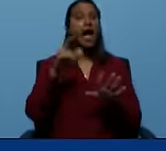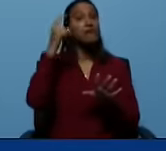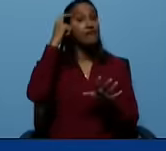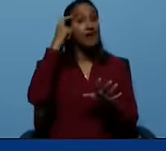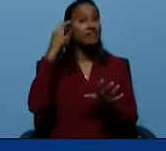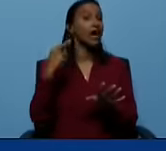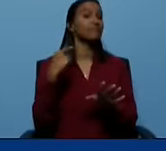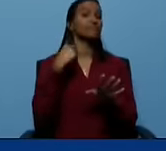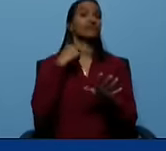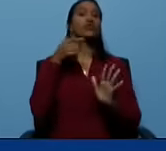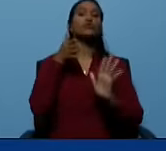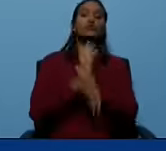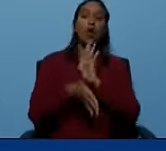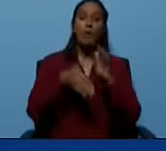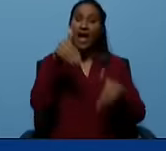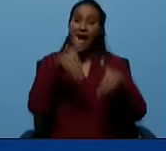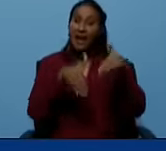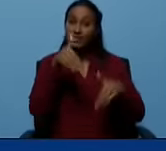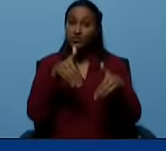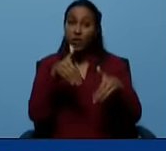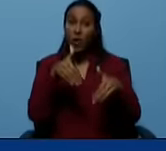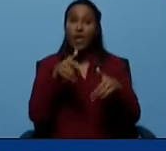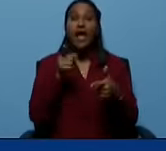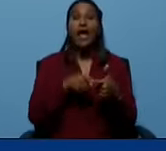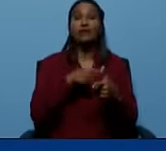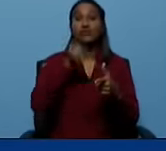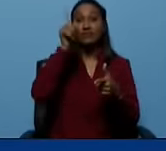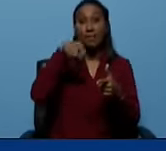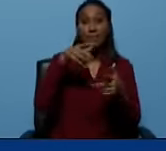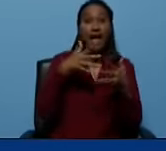Estados Unidos para la guerra contra Rusia, que agrede a